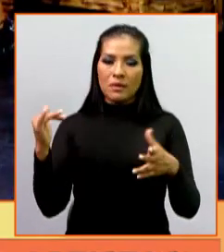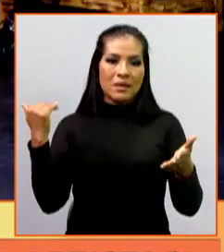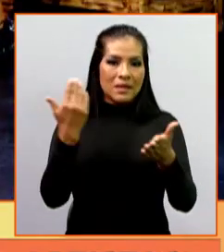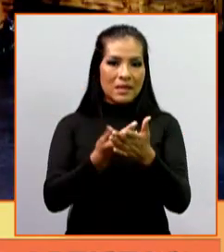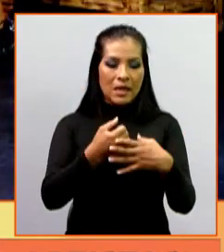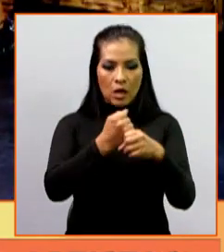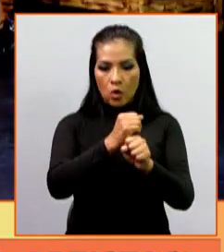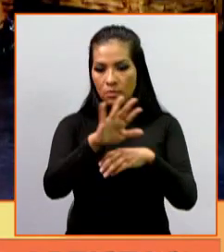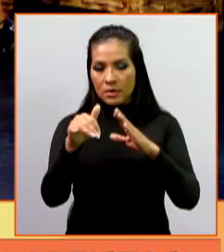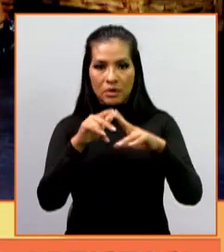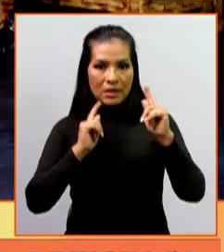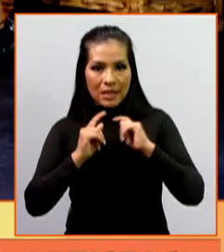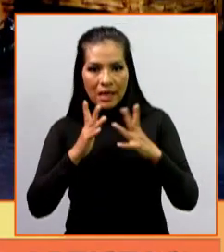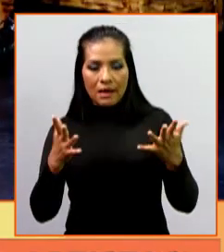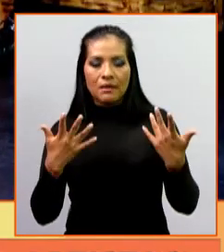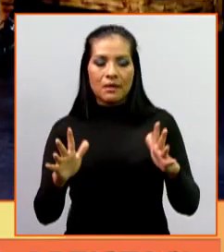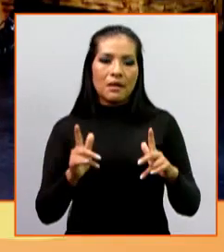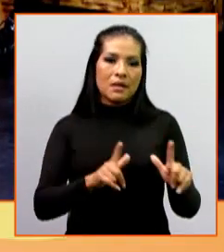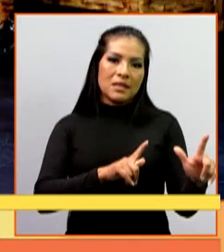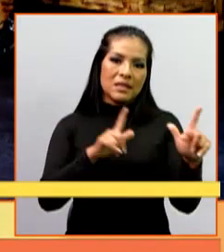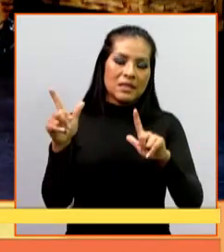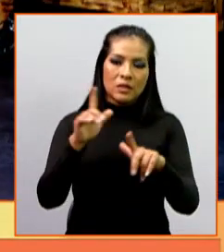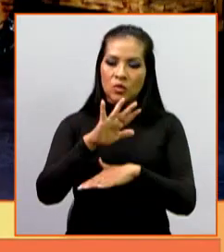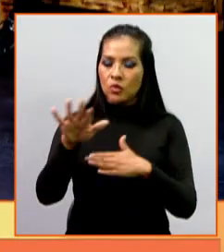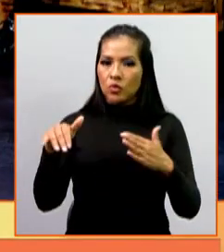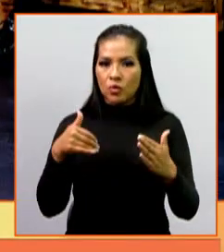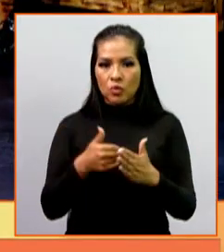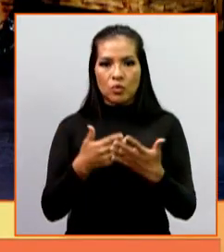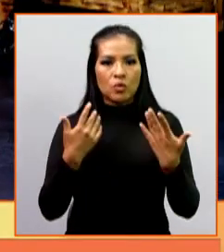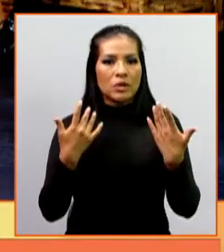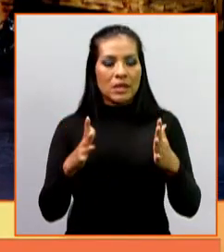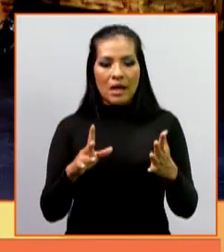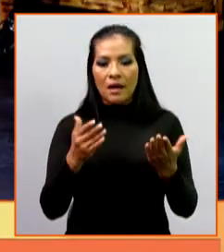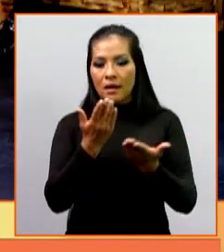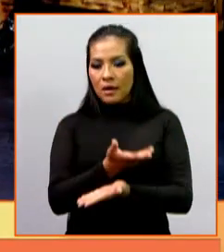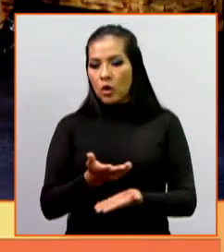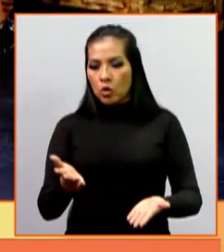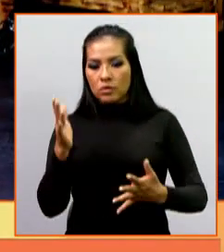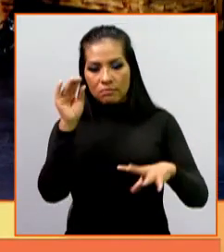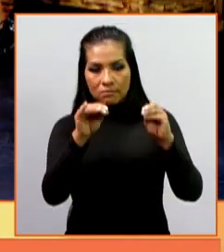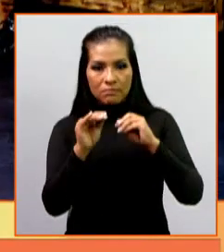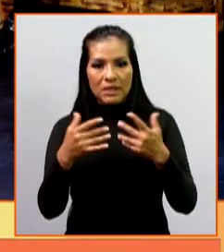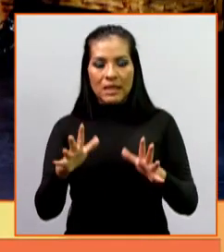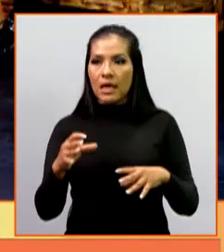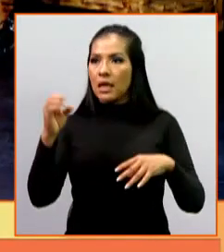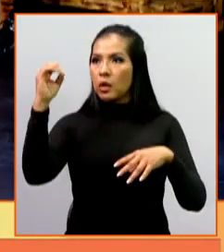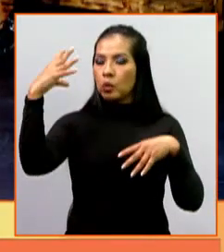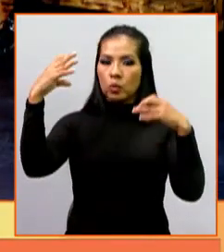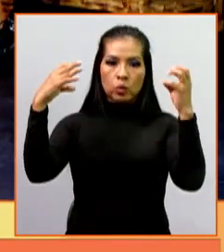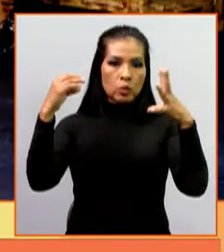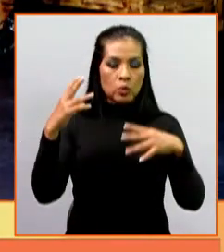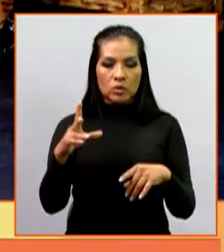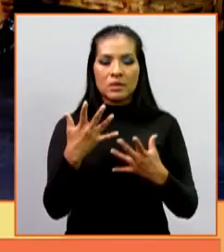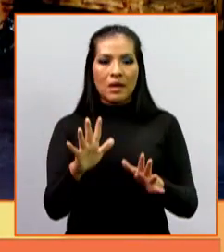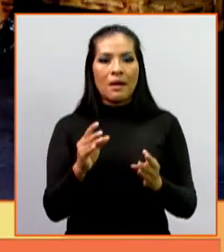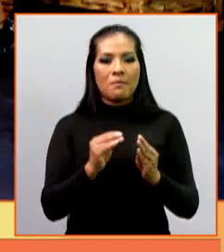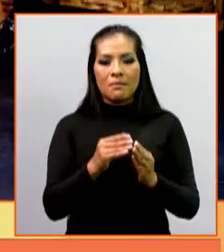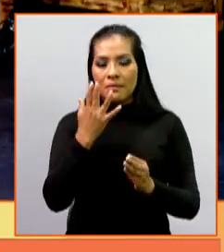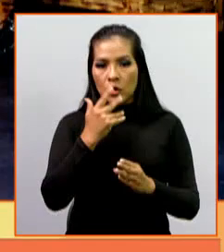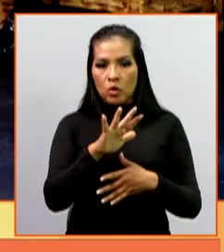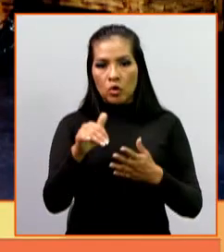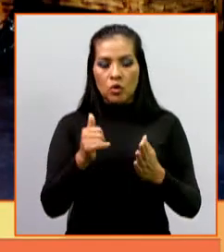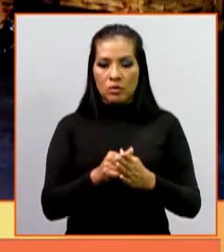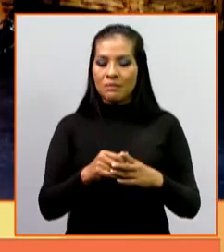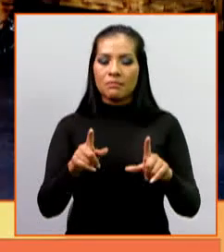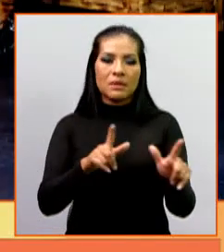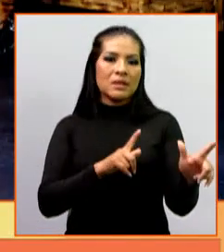todo montado. Significa que ya está puesto, o sea, absolutamente todos los objetos, ya están las luces, ya está la escenografía, ya está todo. Y